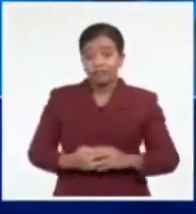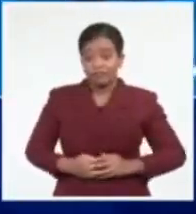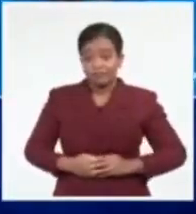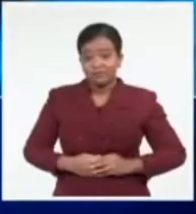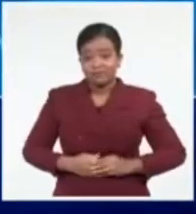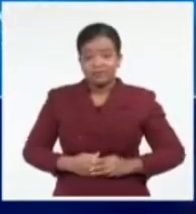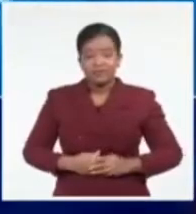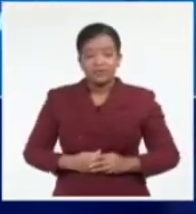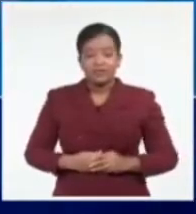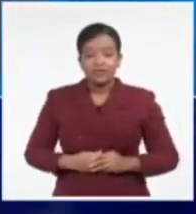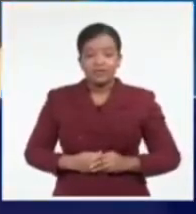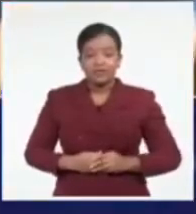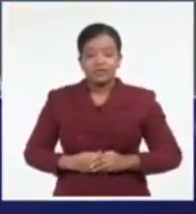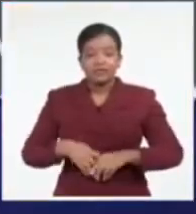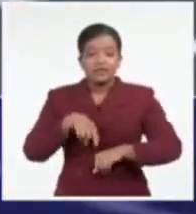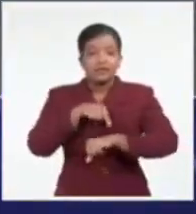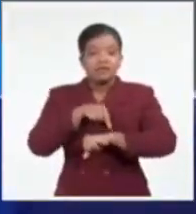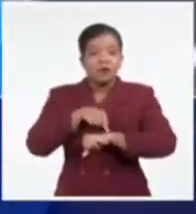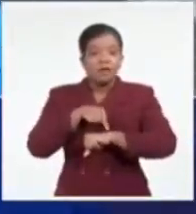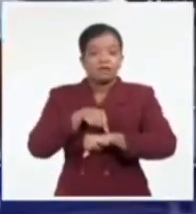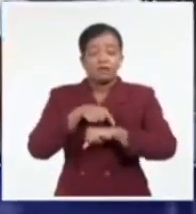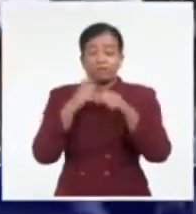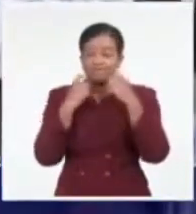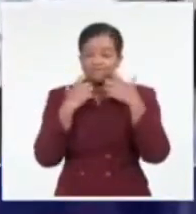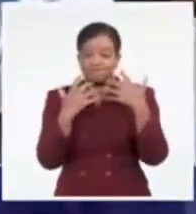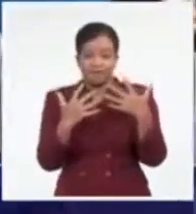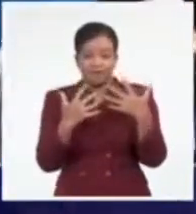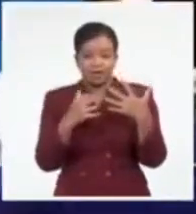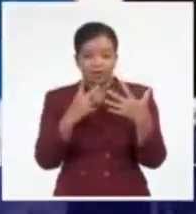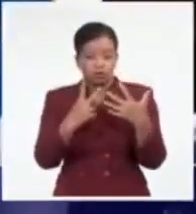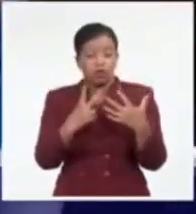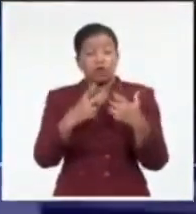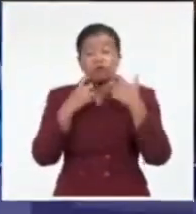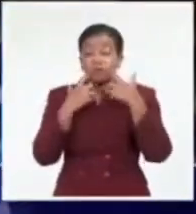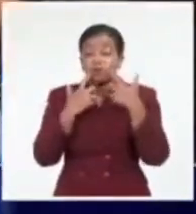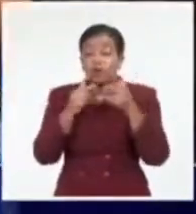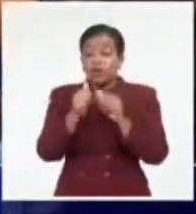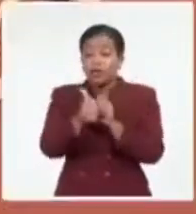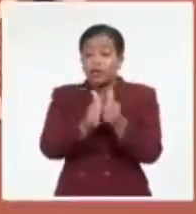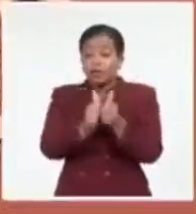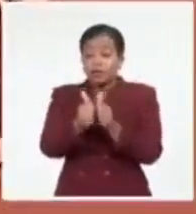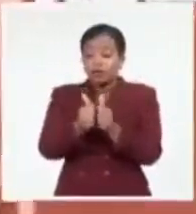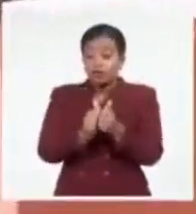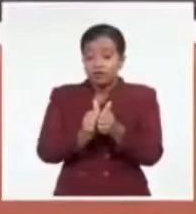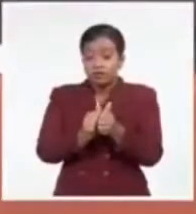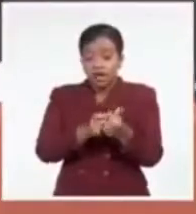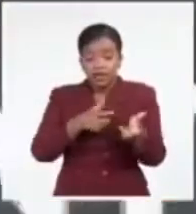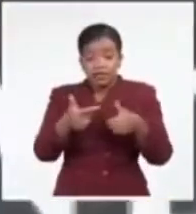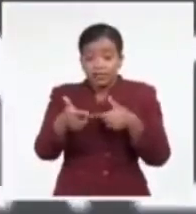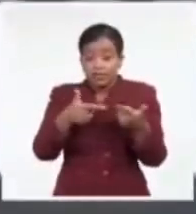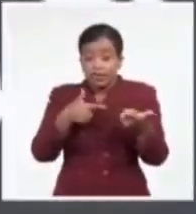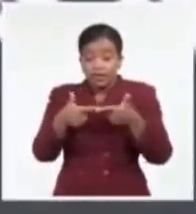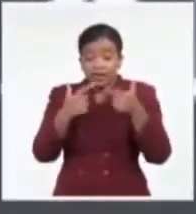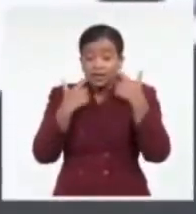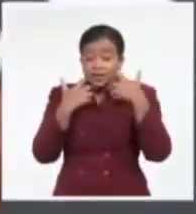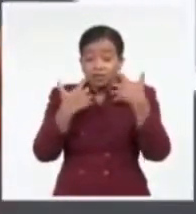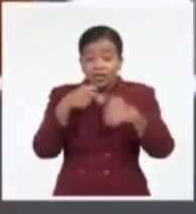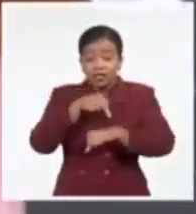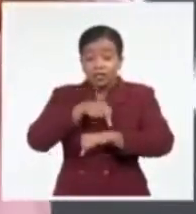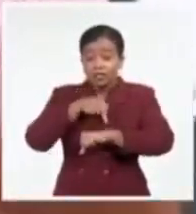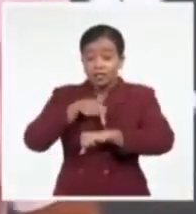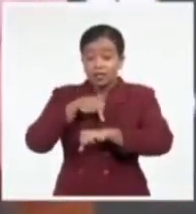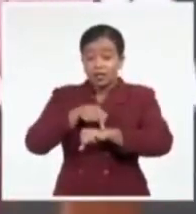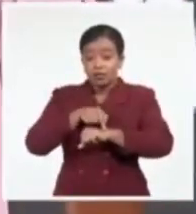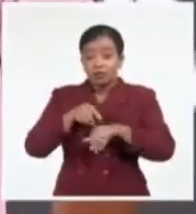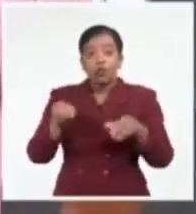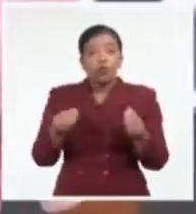Un momento único, complicidad entre dos grandes rivales como homenaje a uno de los tres tenistas más grandes de todos los tiempos, junto a Rafa, que no